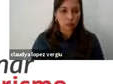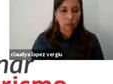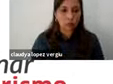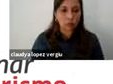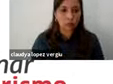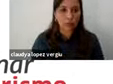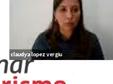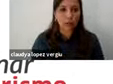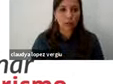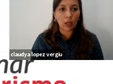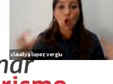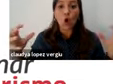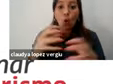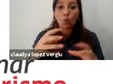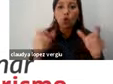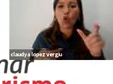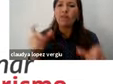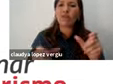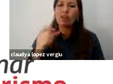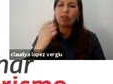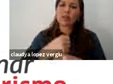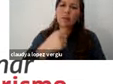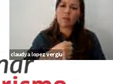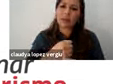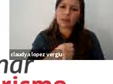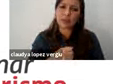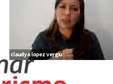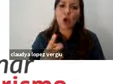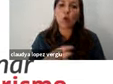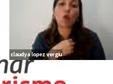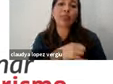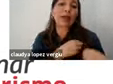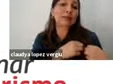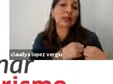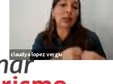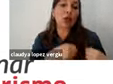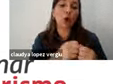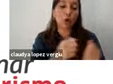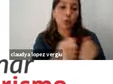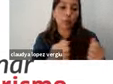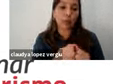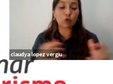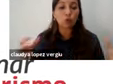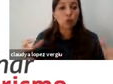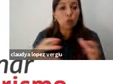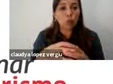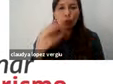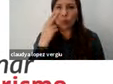las empresas exportadoras en el rubro textil, ya que ese es un grupo en el que se pueden